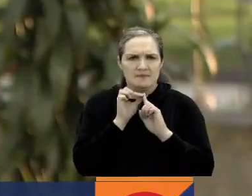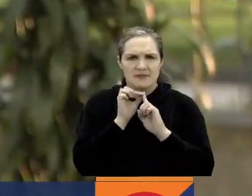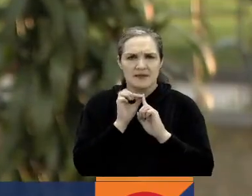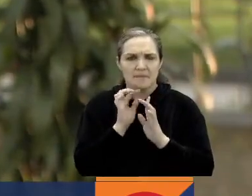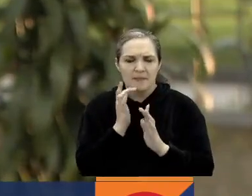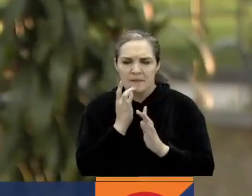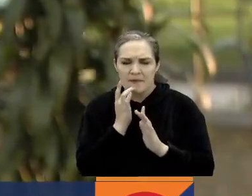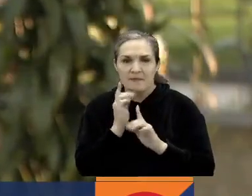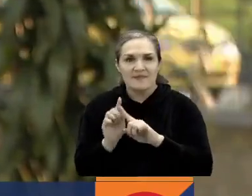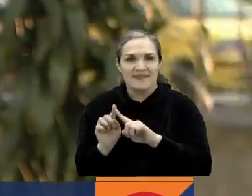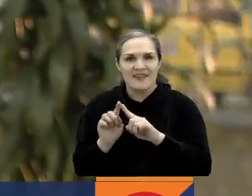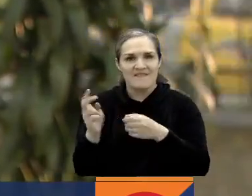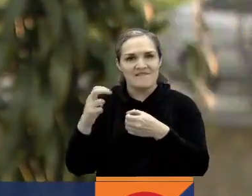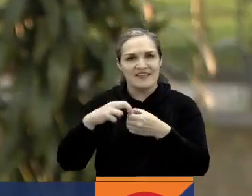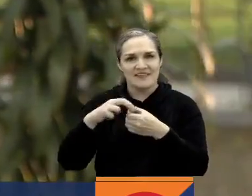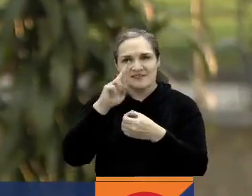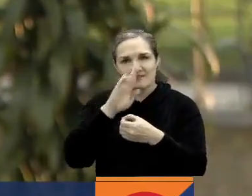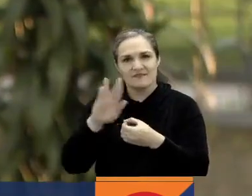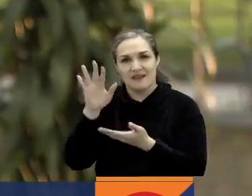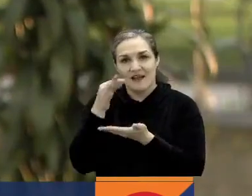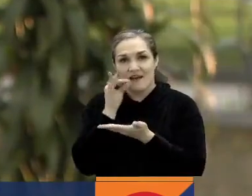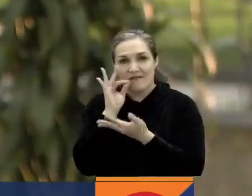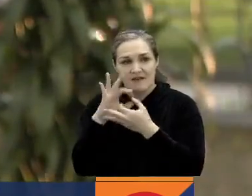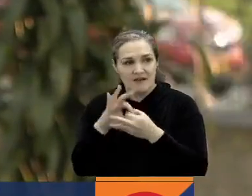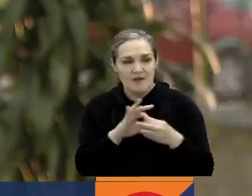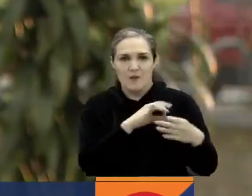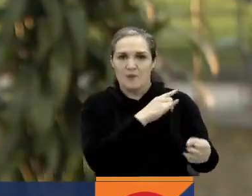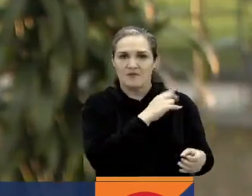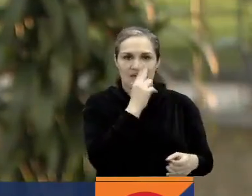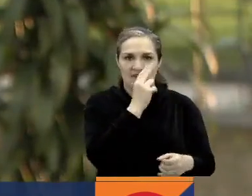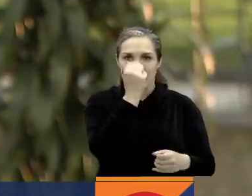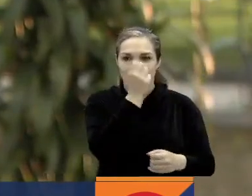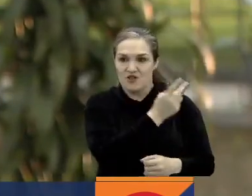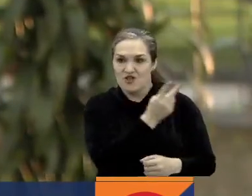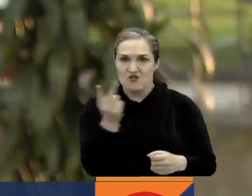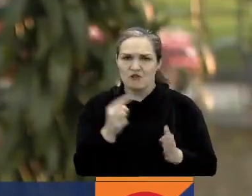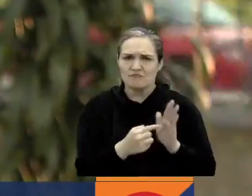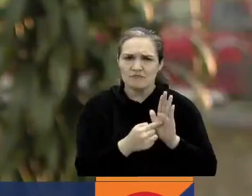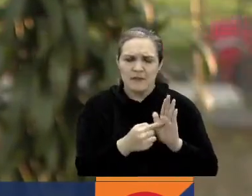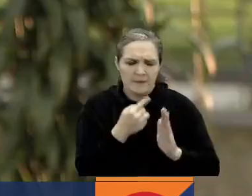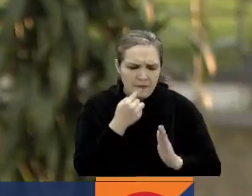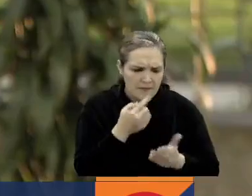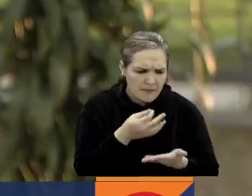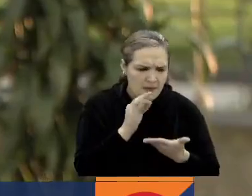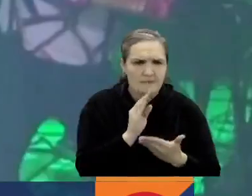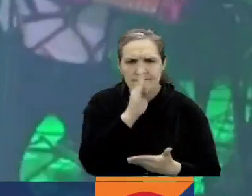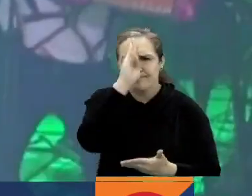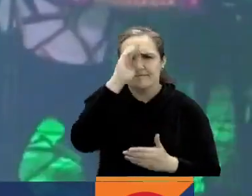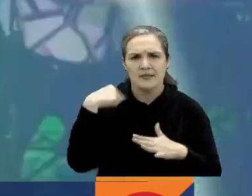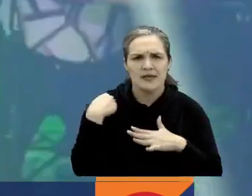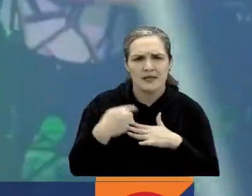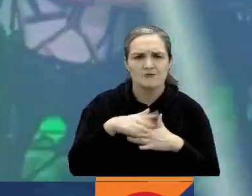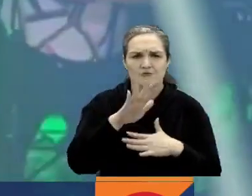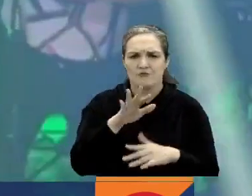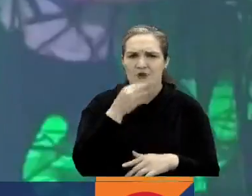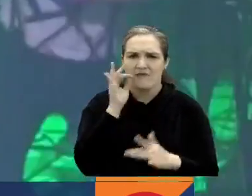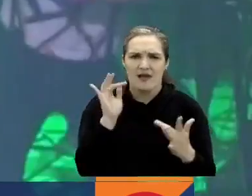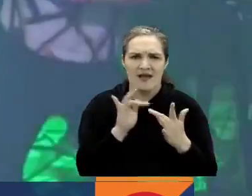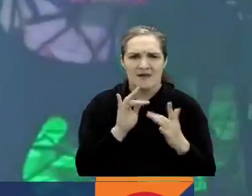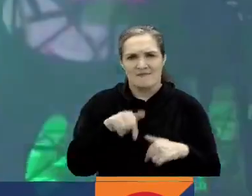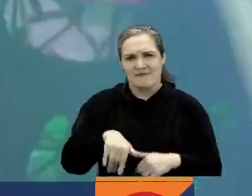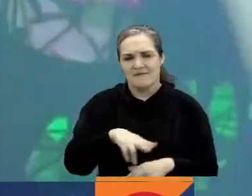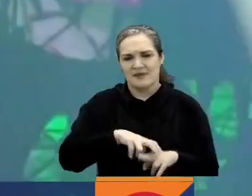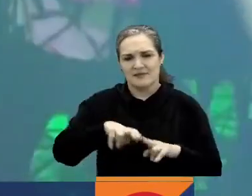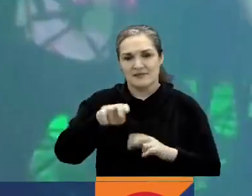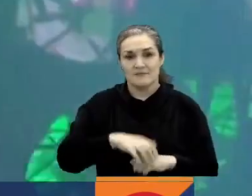Nacional de Cafeteros y la Universidad Nacional, que nos permitan reconocer y exaltar la tradición cafetera de nuestro sector. El